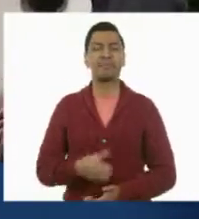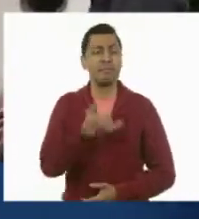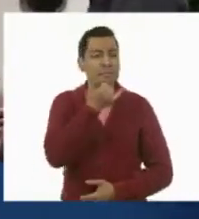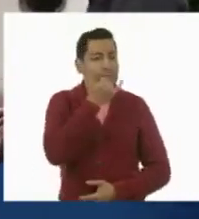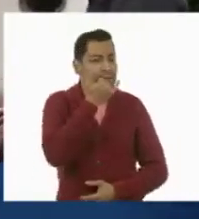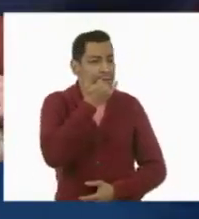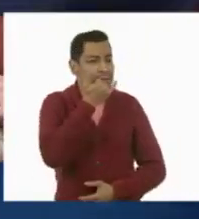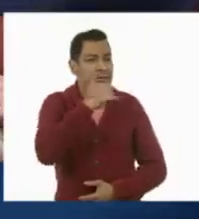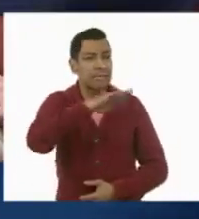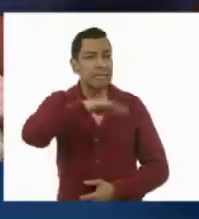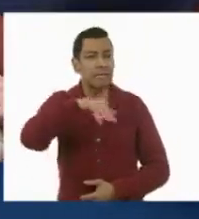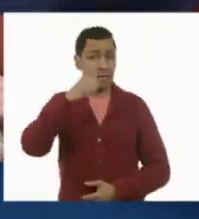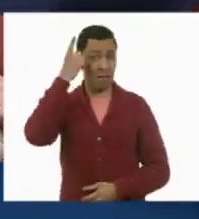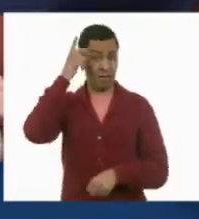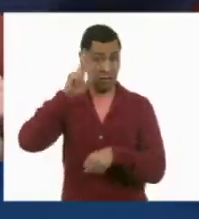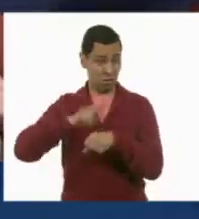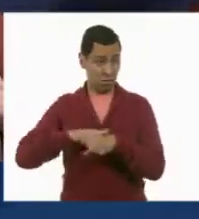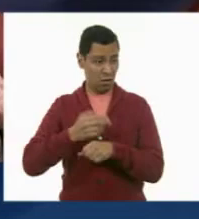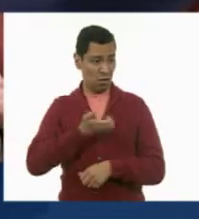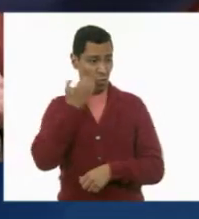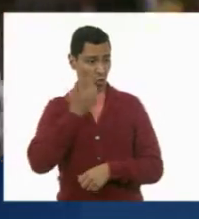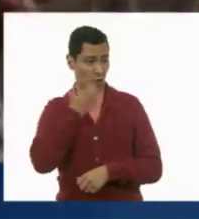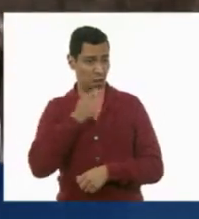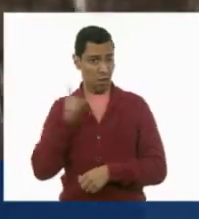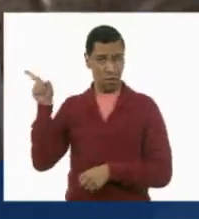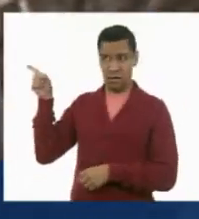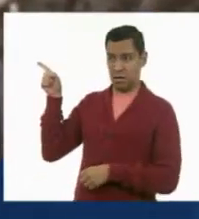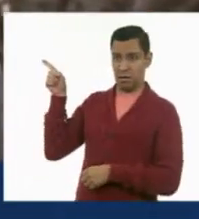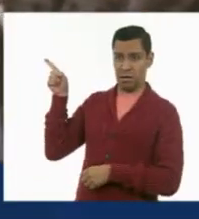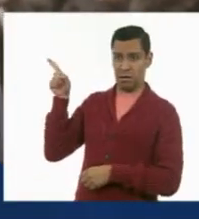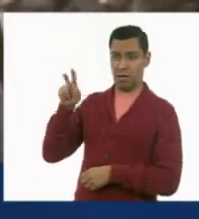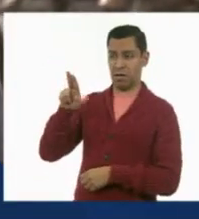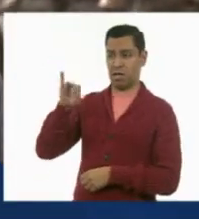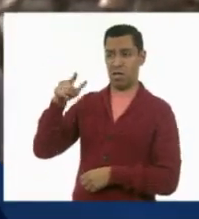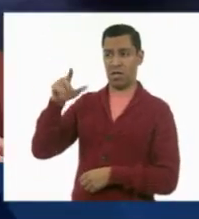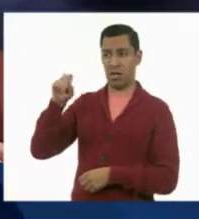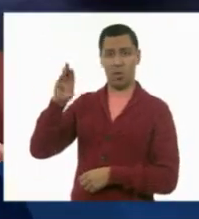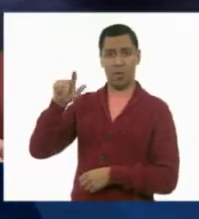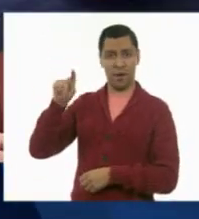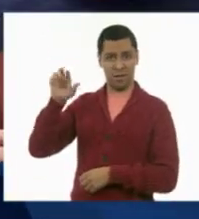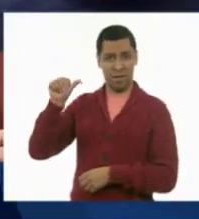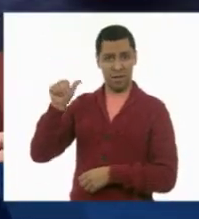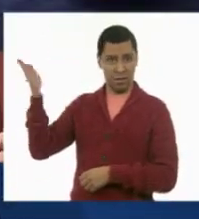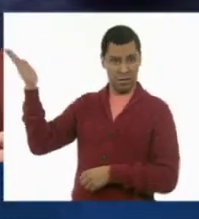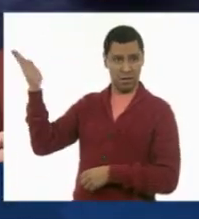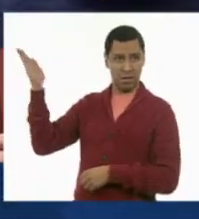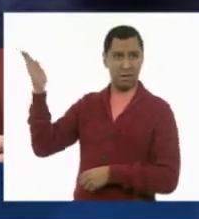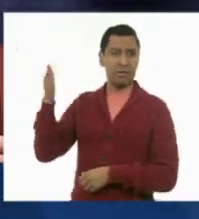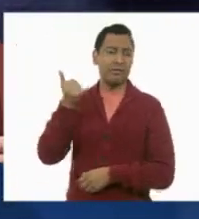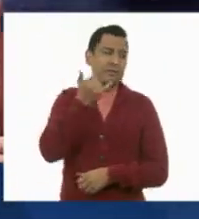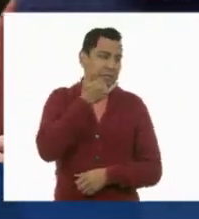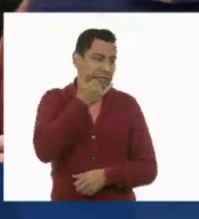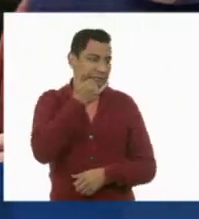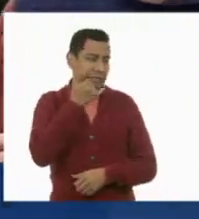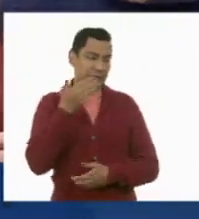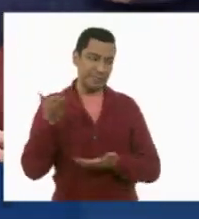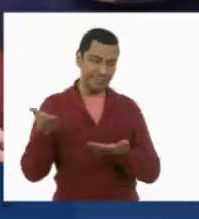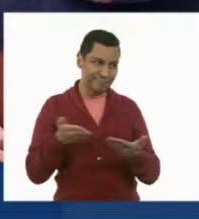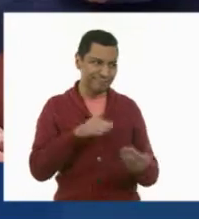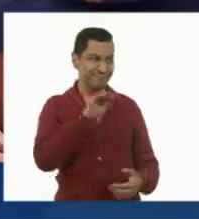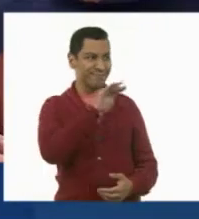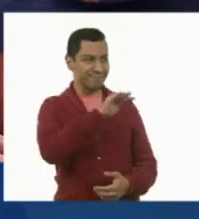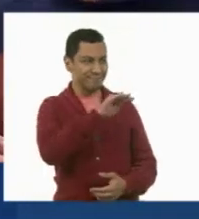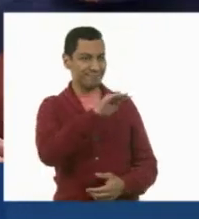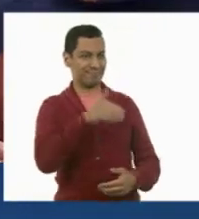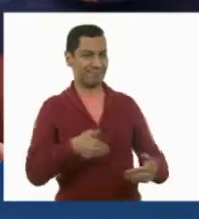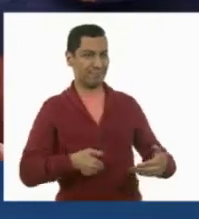Disculpe, ¿es usted el director de la escuela Rigoberta Menchú? Sí, así es. ¿En qué puedo servirles? Perdón que vengamos a buscarlo en las vacaciones,